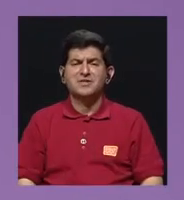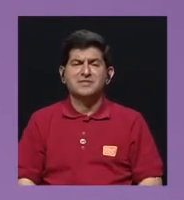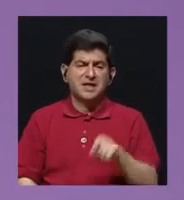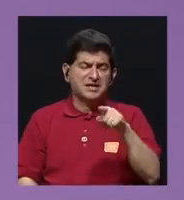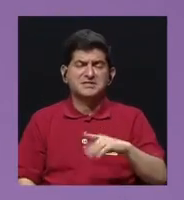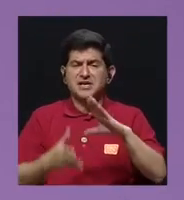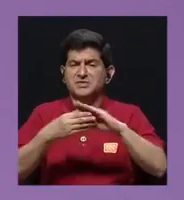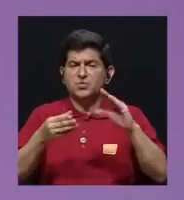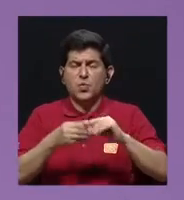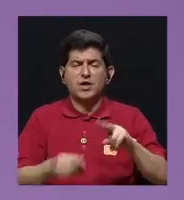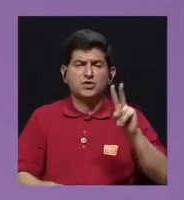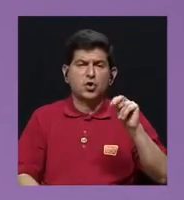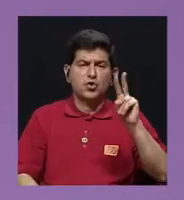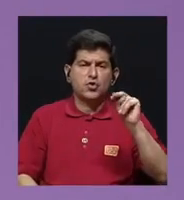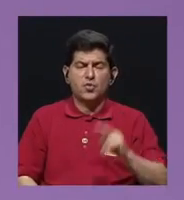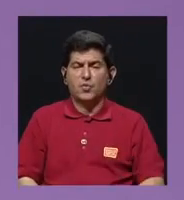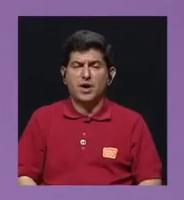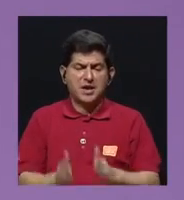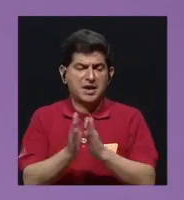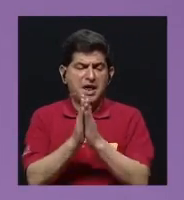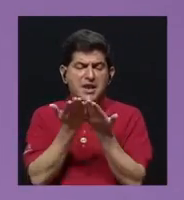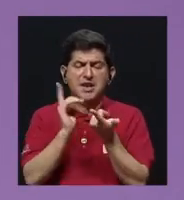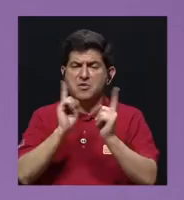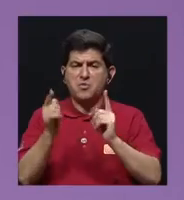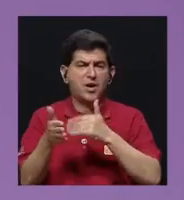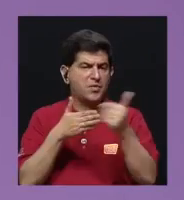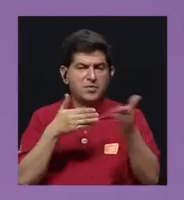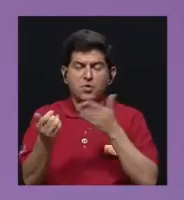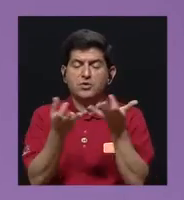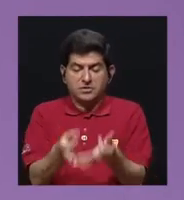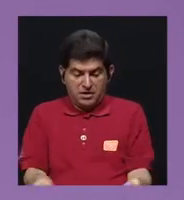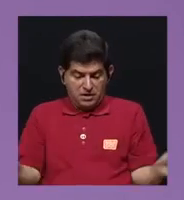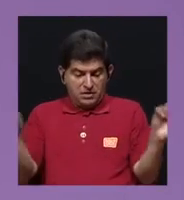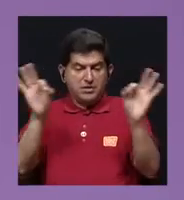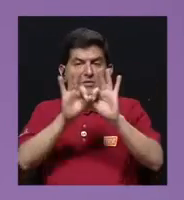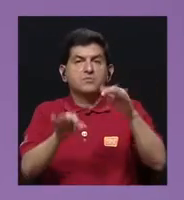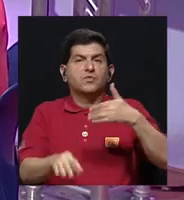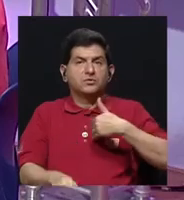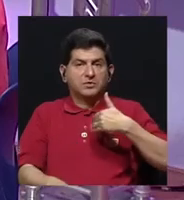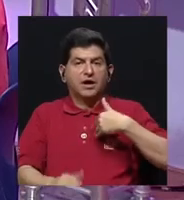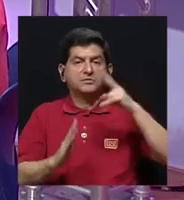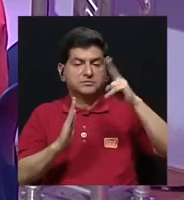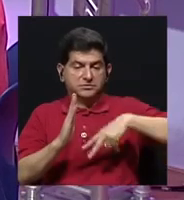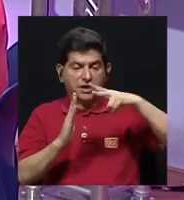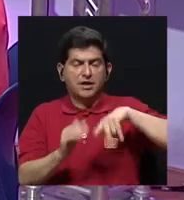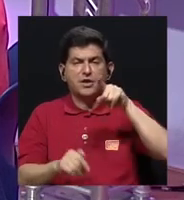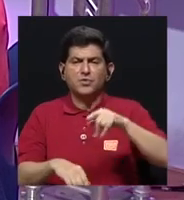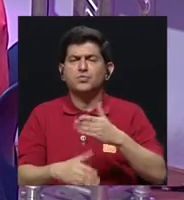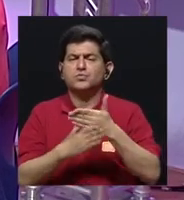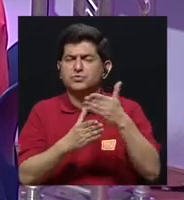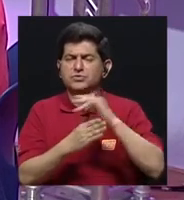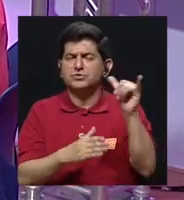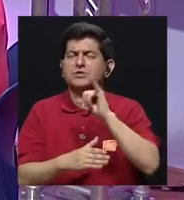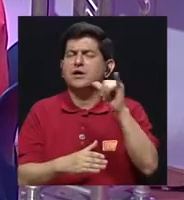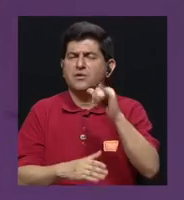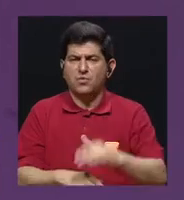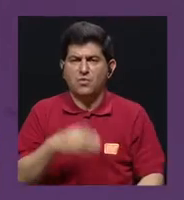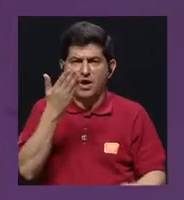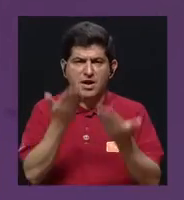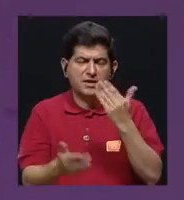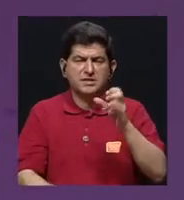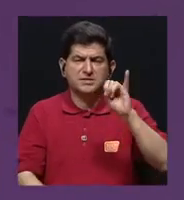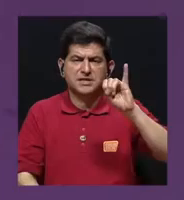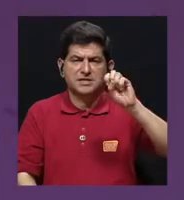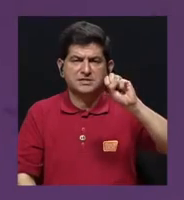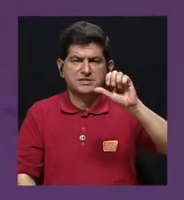libro, ya ahora uno le toma la importancia que tiene leer. y lo ha podido compartir también, igual que doña Isabel, con